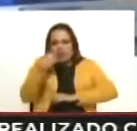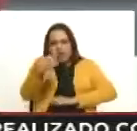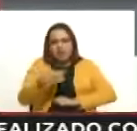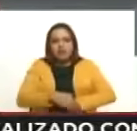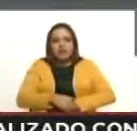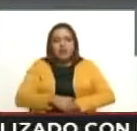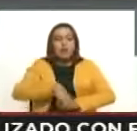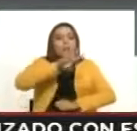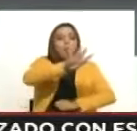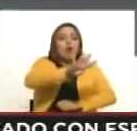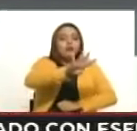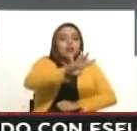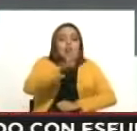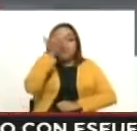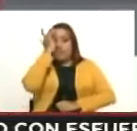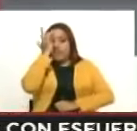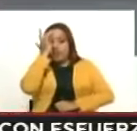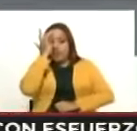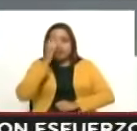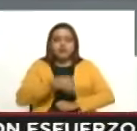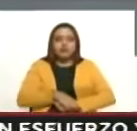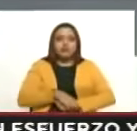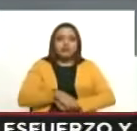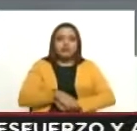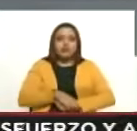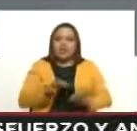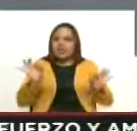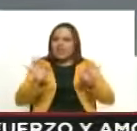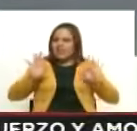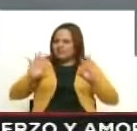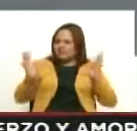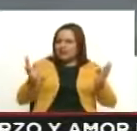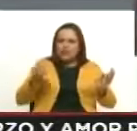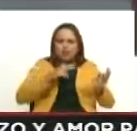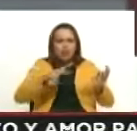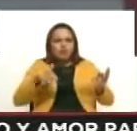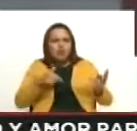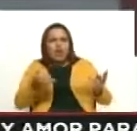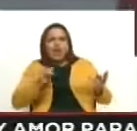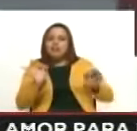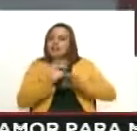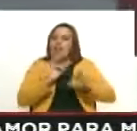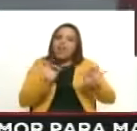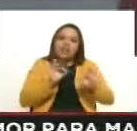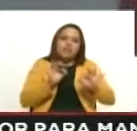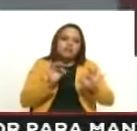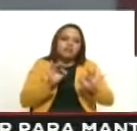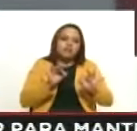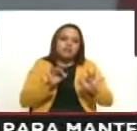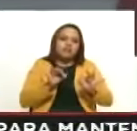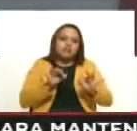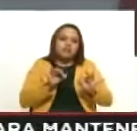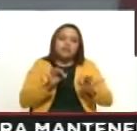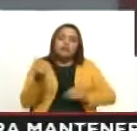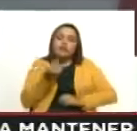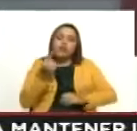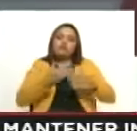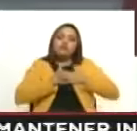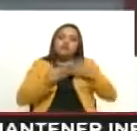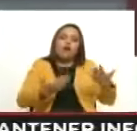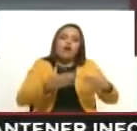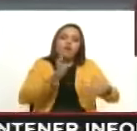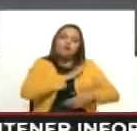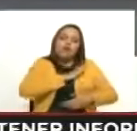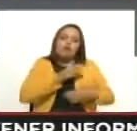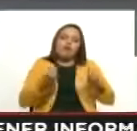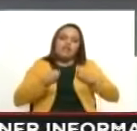El 4 de febrero, ninguno de nosotros tenía nada que exponer, que no fuera su pellejo nada